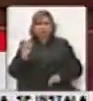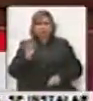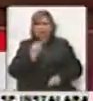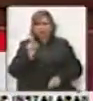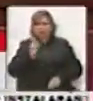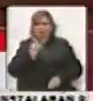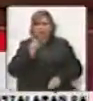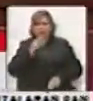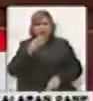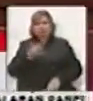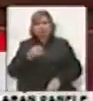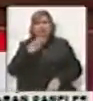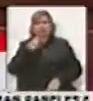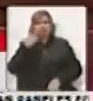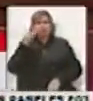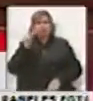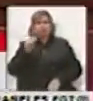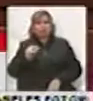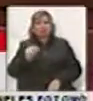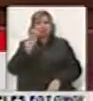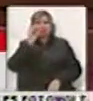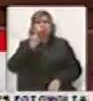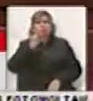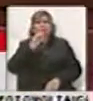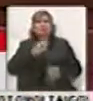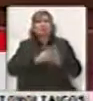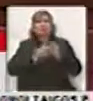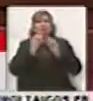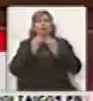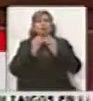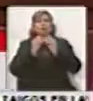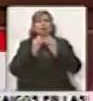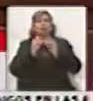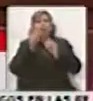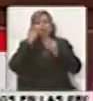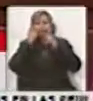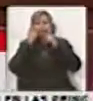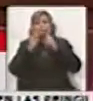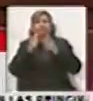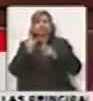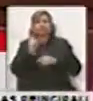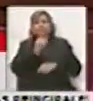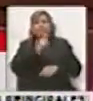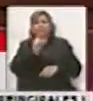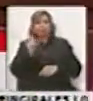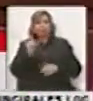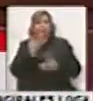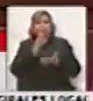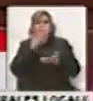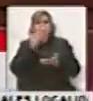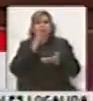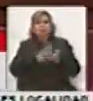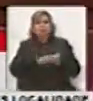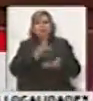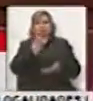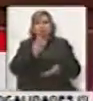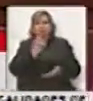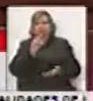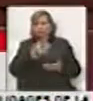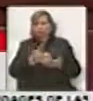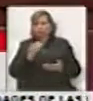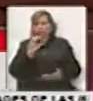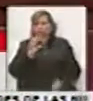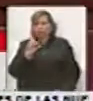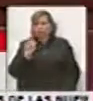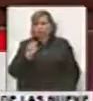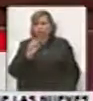verdad. Este proyecto lo que busca es regular y fiscalizar que no vayan a hacer un mal uso de las cooperativas de